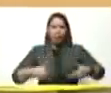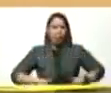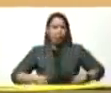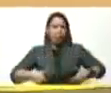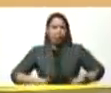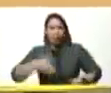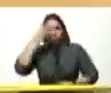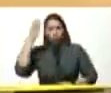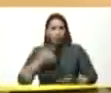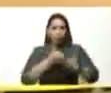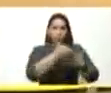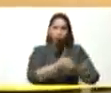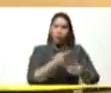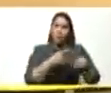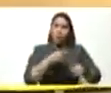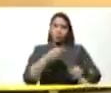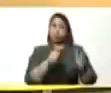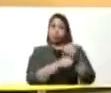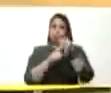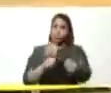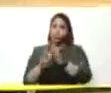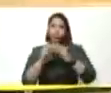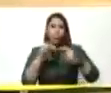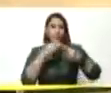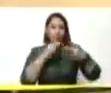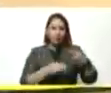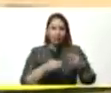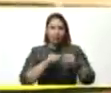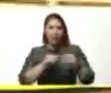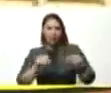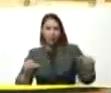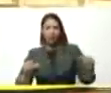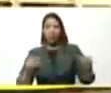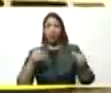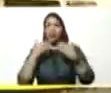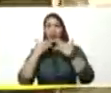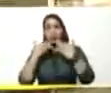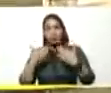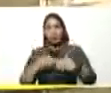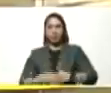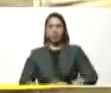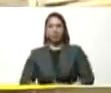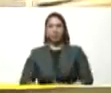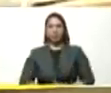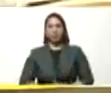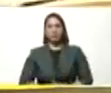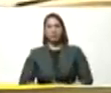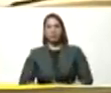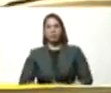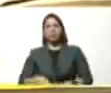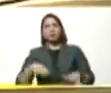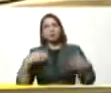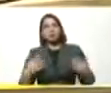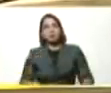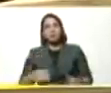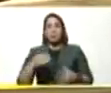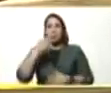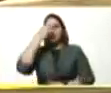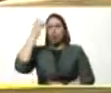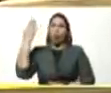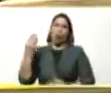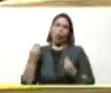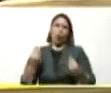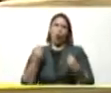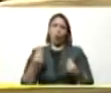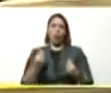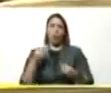ayuda para conseguir todo, conseguir la arena. Ay, gracias, mi amor. Conseguir cemento. Ay, Dios santo,